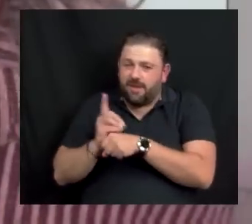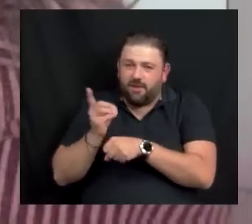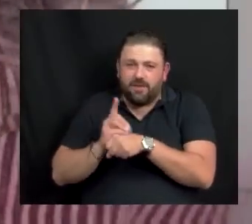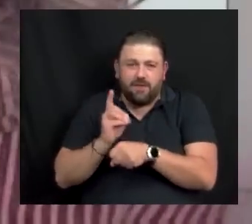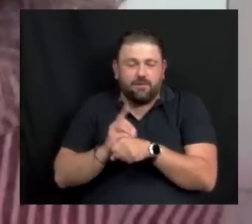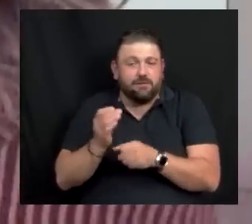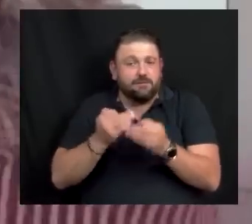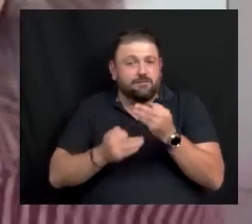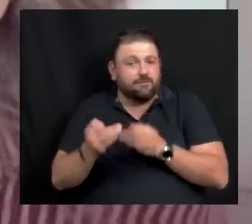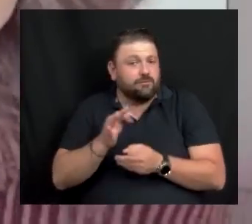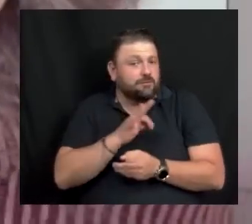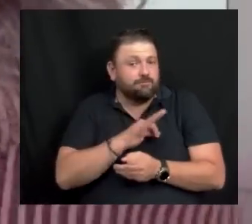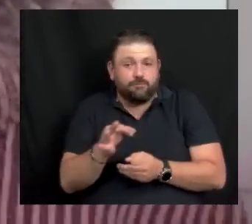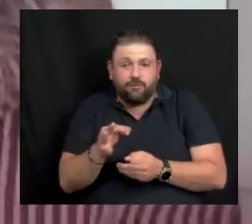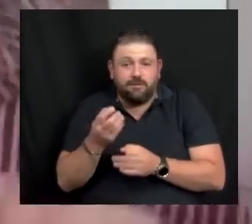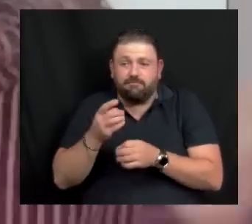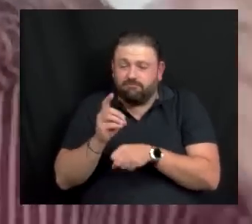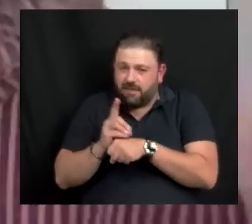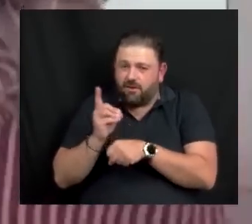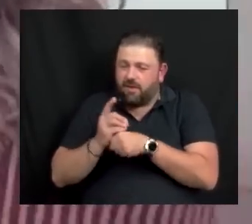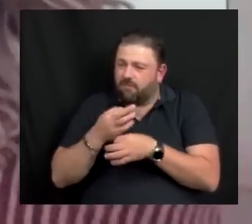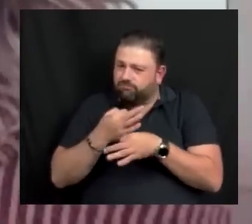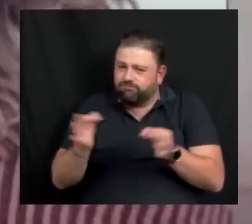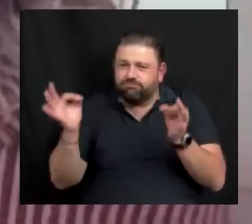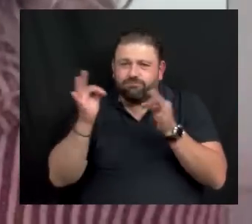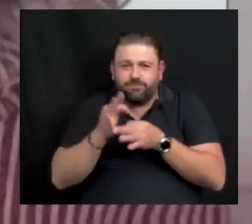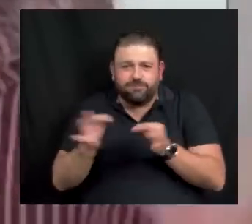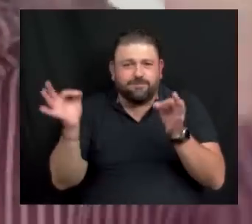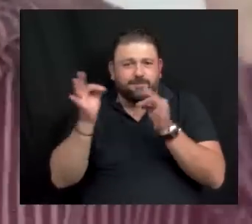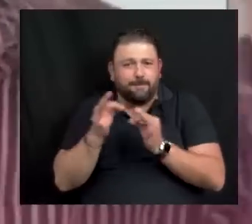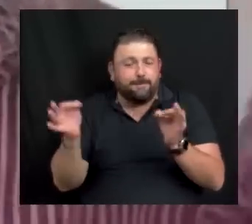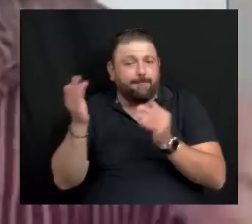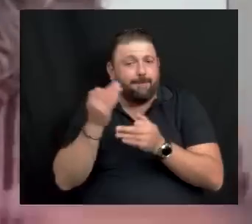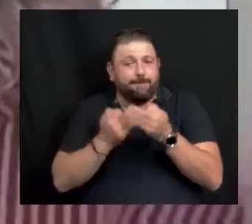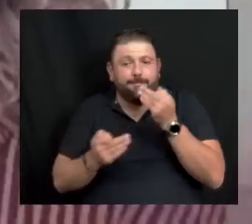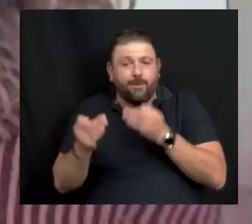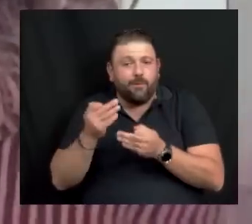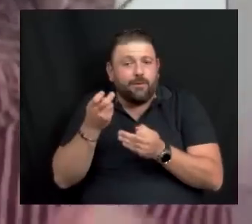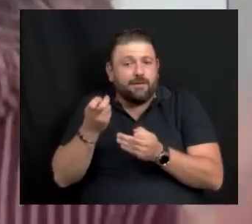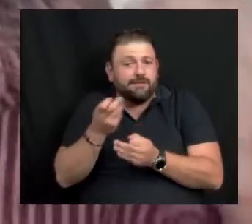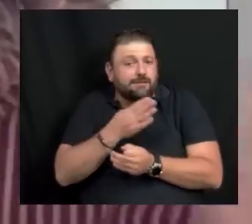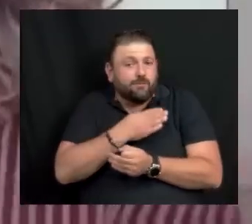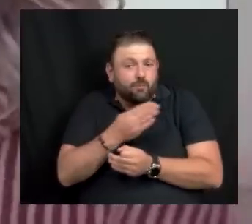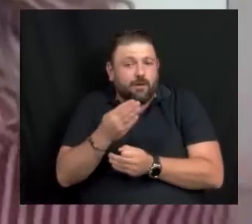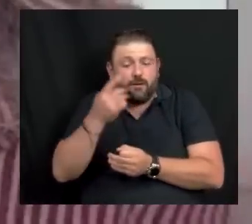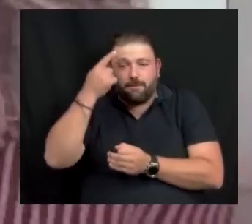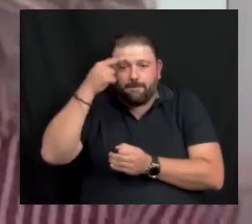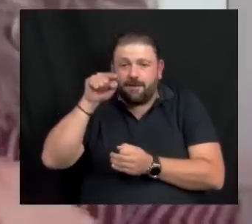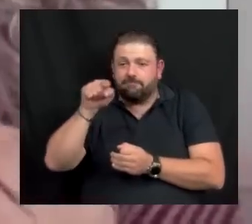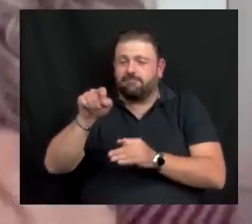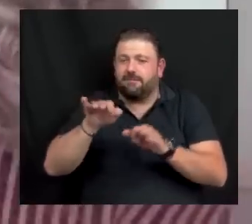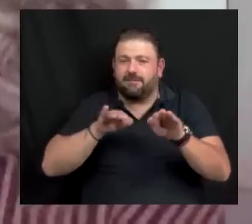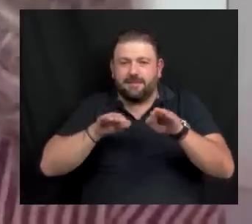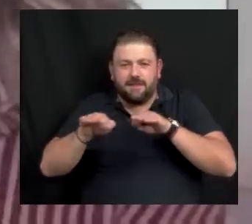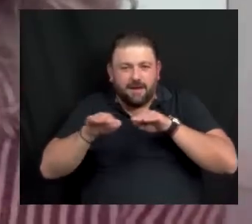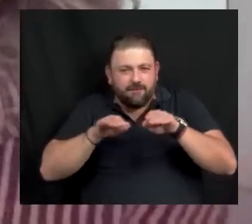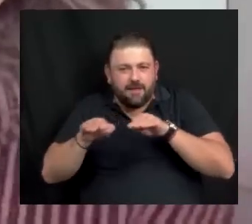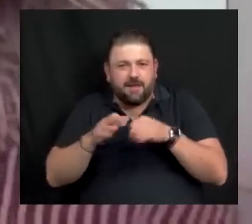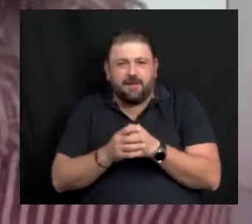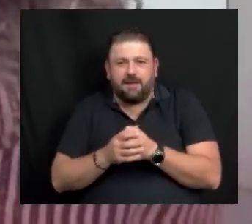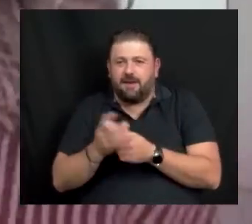año. Cada día del año tenemos algo por lo que trabajar, por lo que levantarnos, por lo